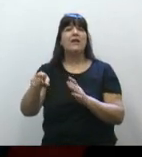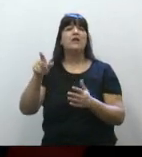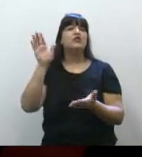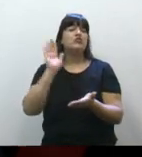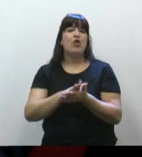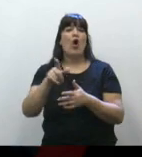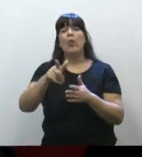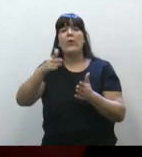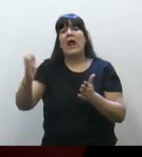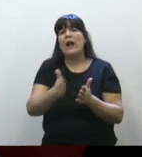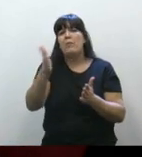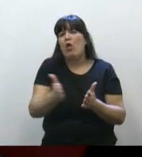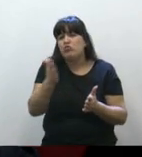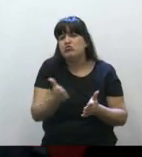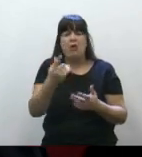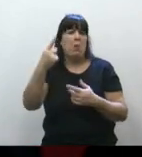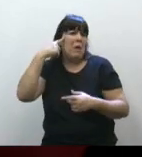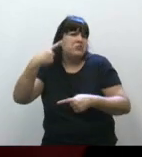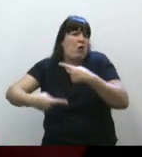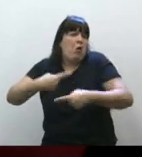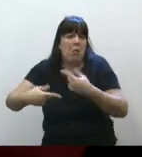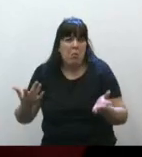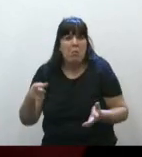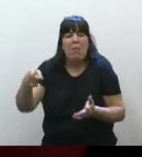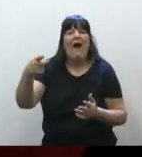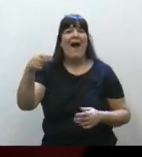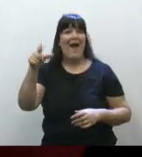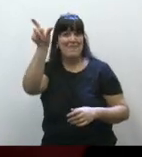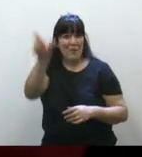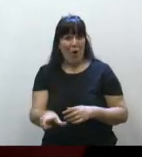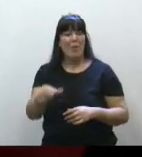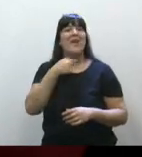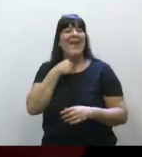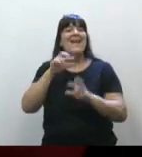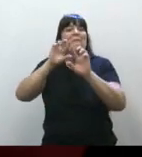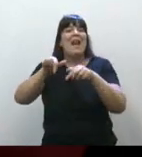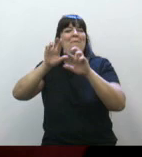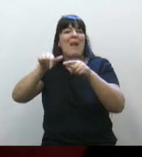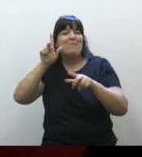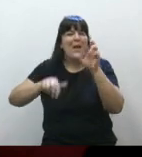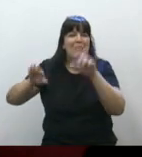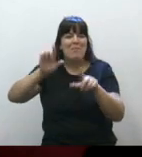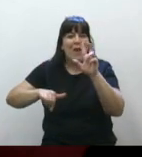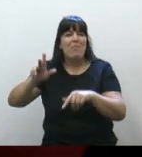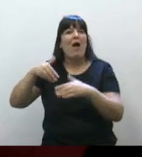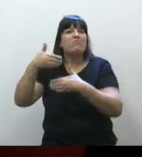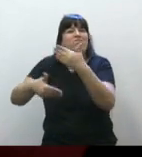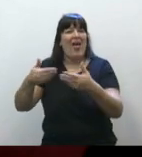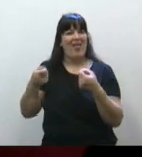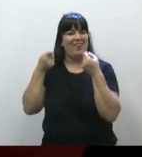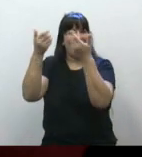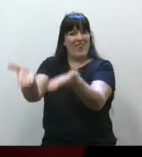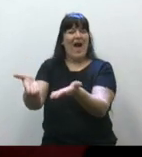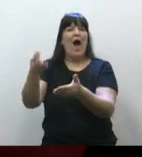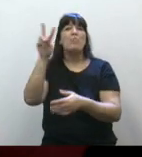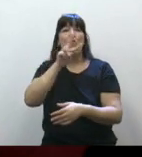reproducción se le ocurrió implementar planes que tenían que ver con darle a las mujeres